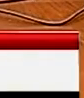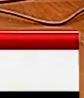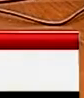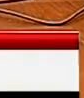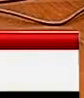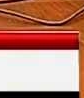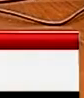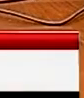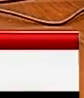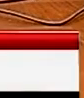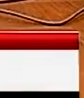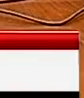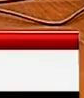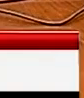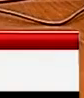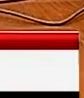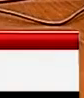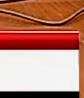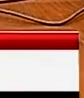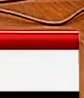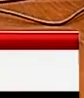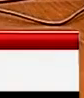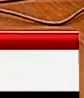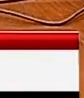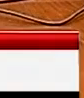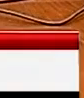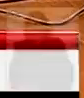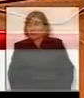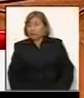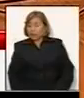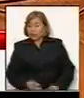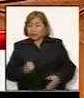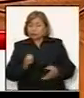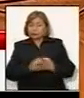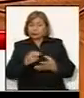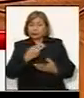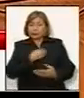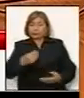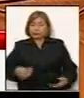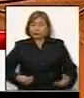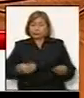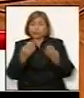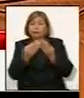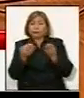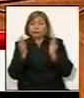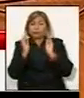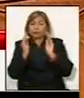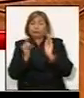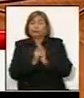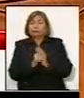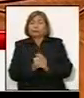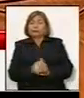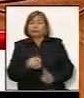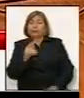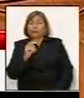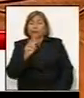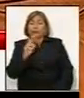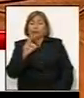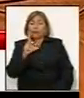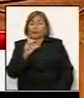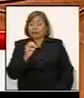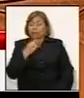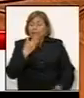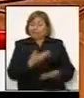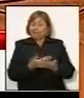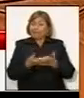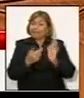milagros salazar acaba de presentarse el viceministro de gestión del ministerio de educación luís felipe y galo y por supuesto a